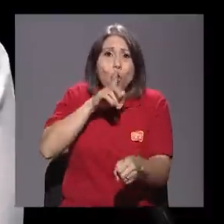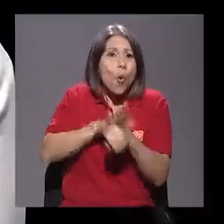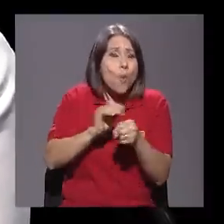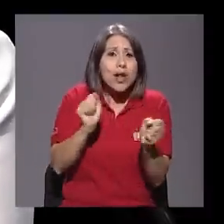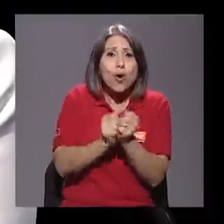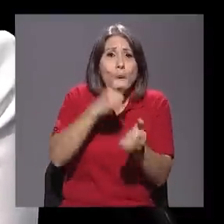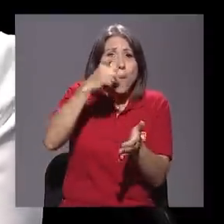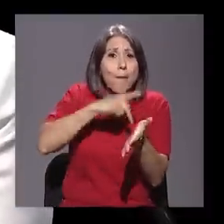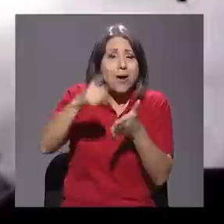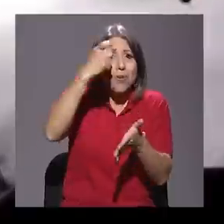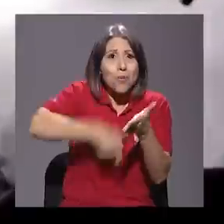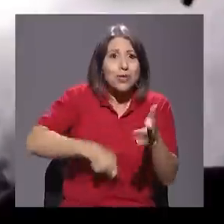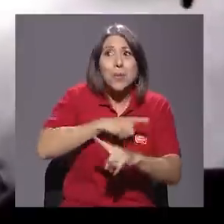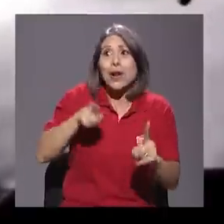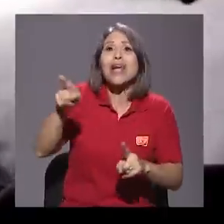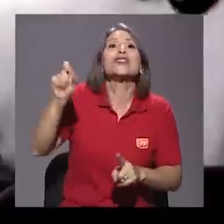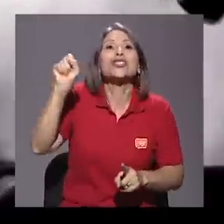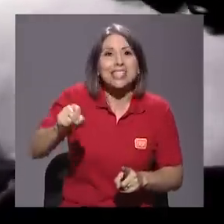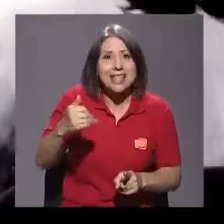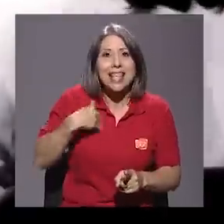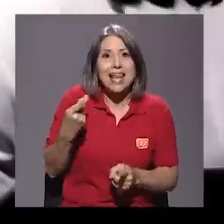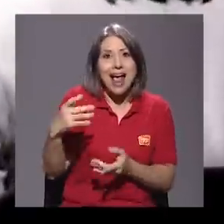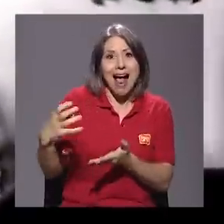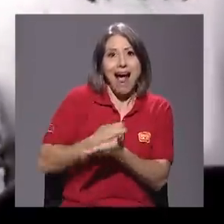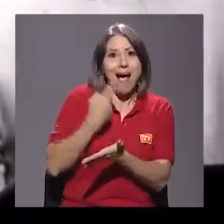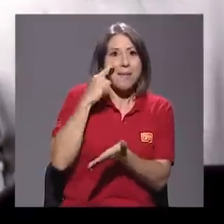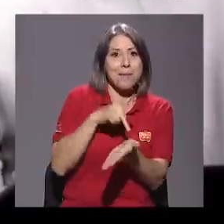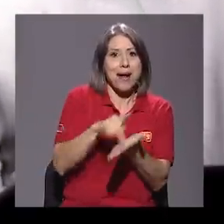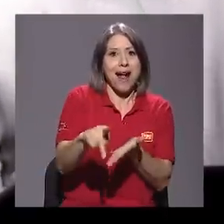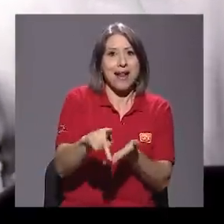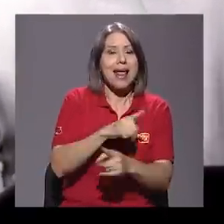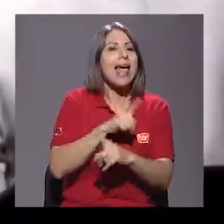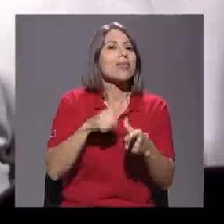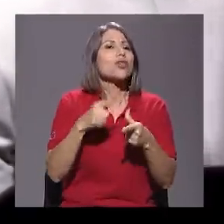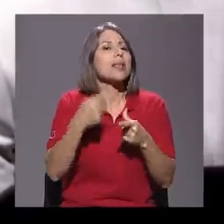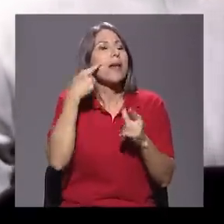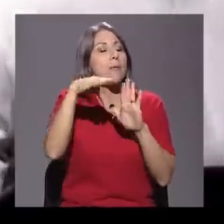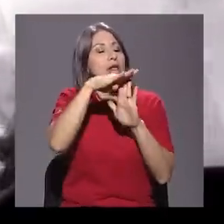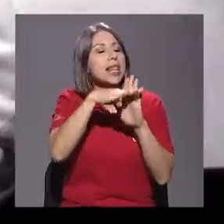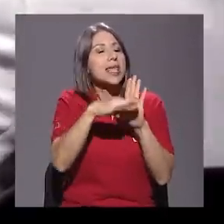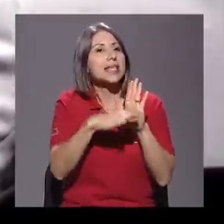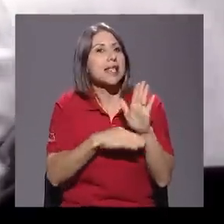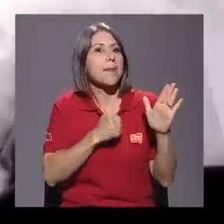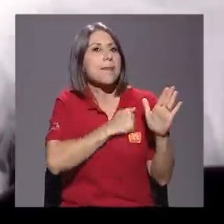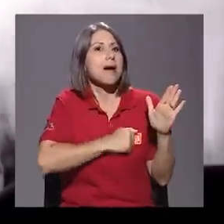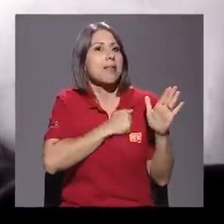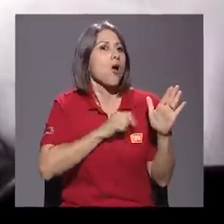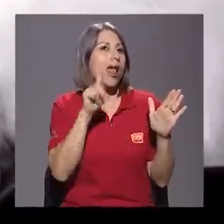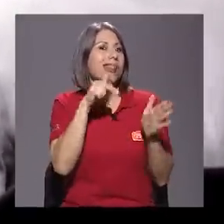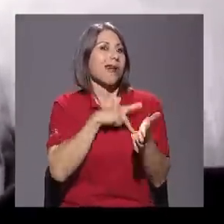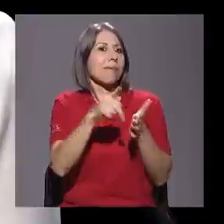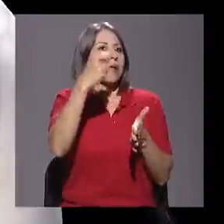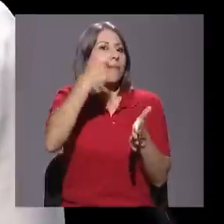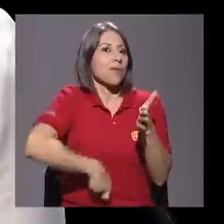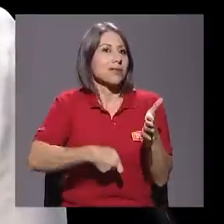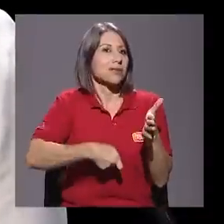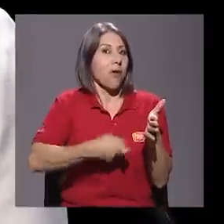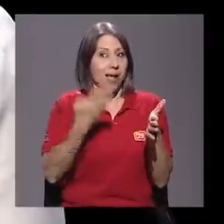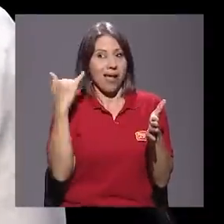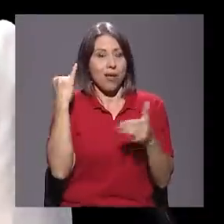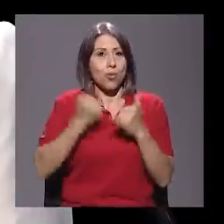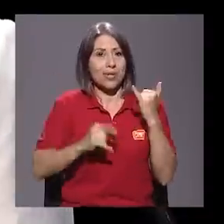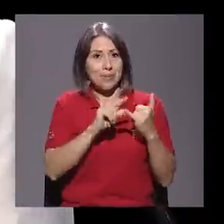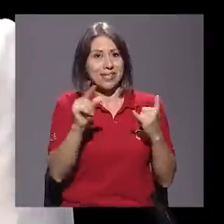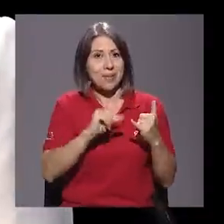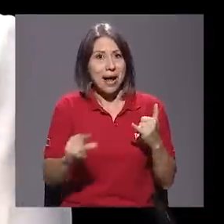y tienen ganancias con qué hacerlo. Entonces, veamos la lista de la amnistía tributaria de los últimos, que salió en las últimas semanas, a ver qué nos dice